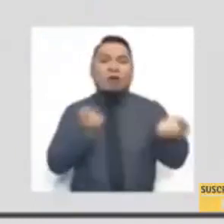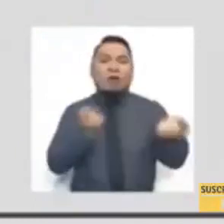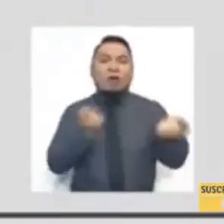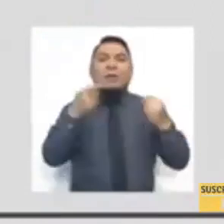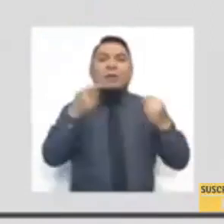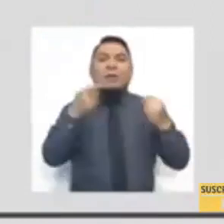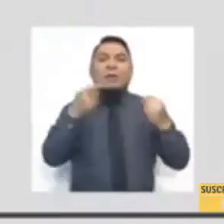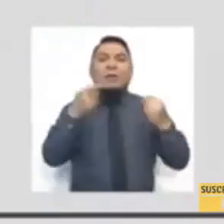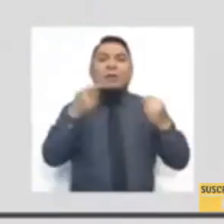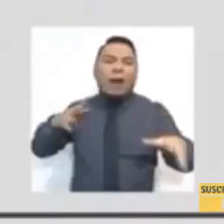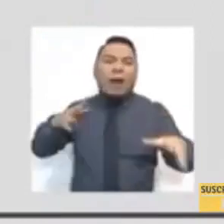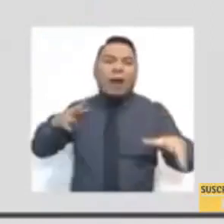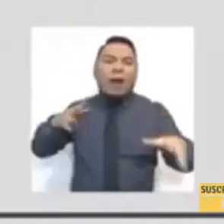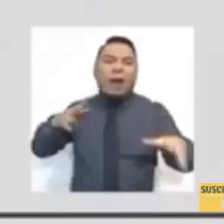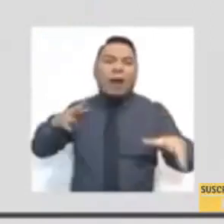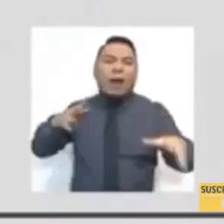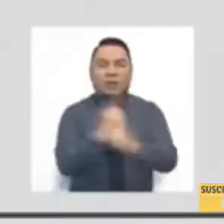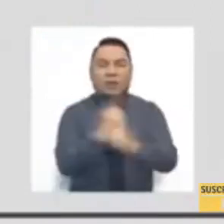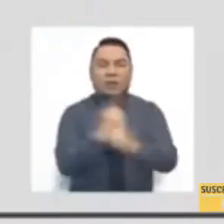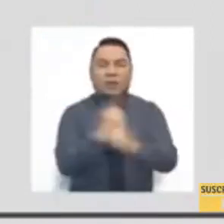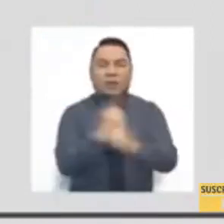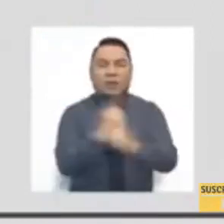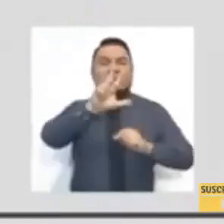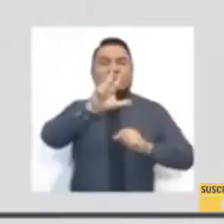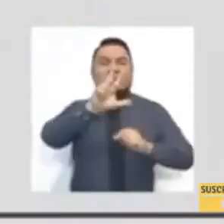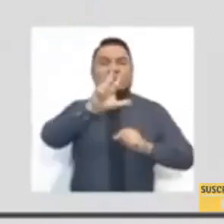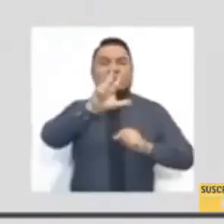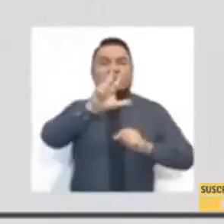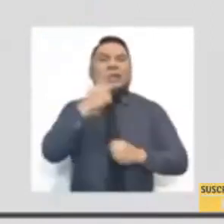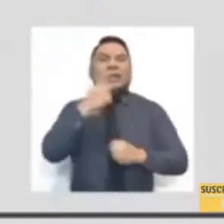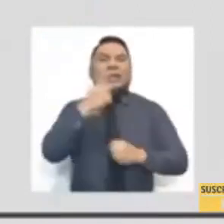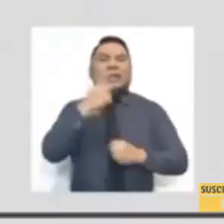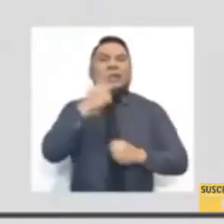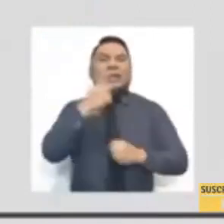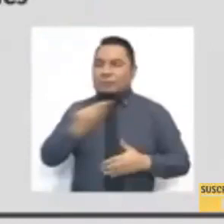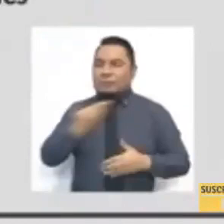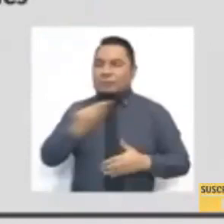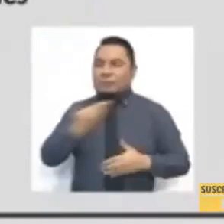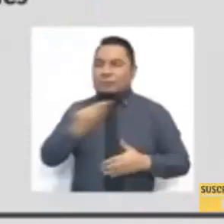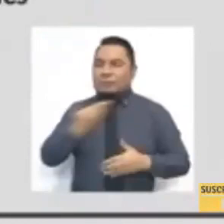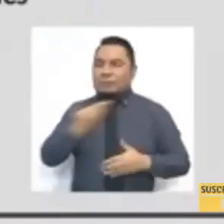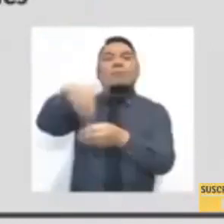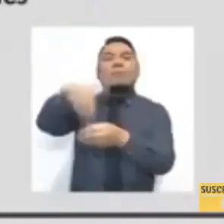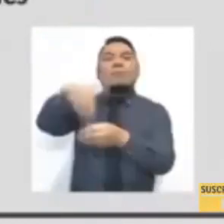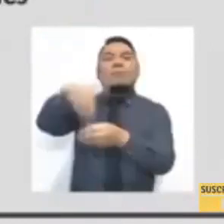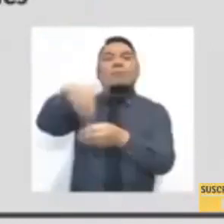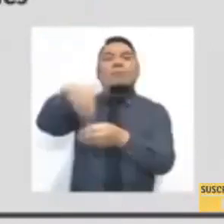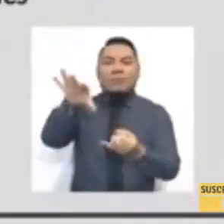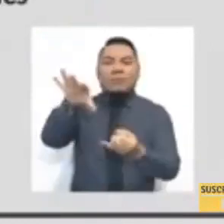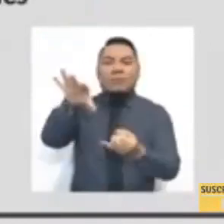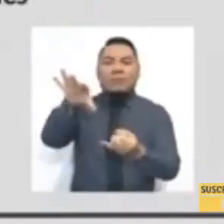de golpes de Estado, 136 años y 30 presidentes de gobiernos electos en procesos electorales o